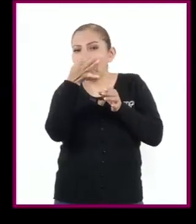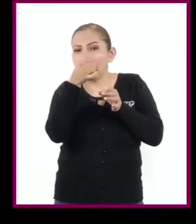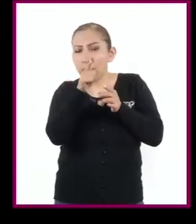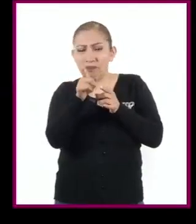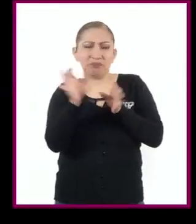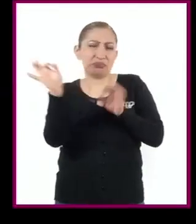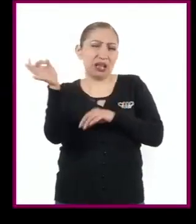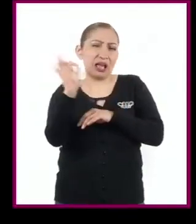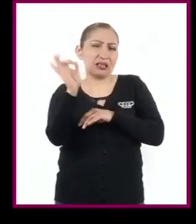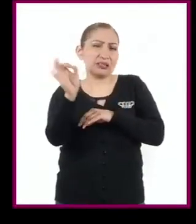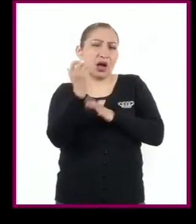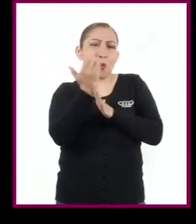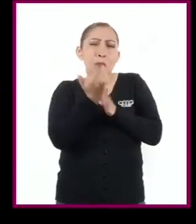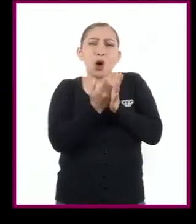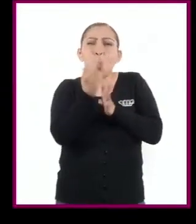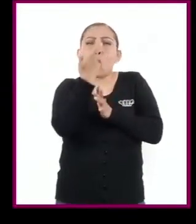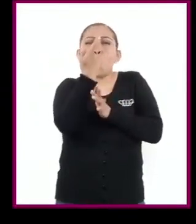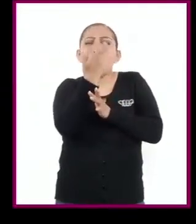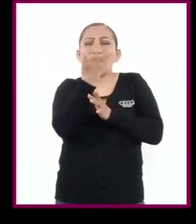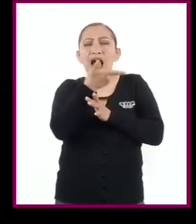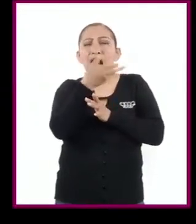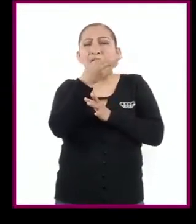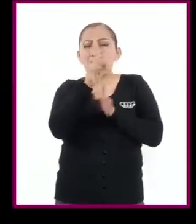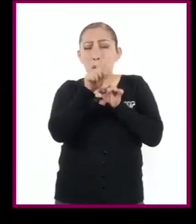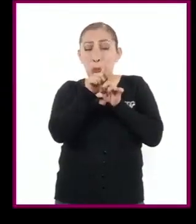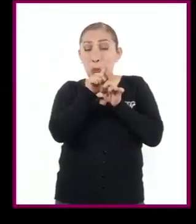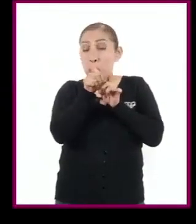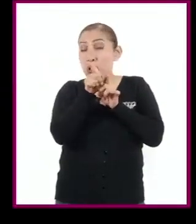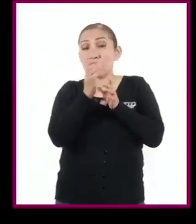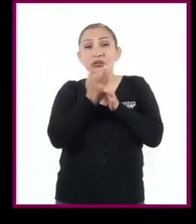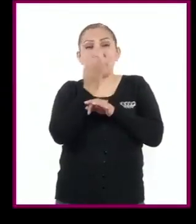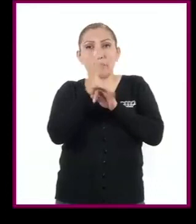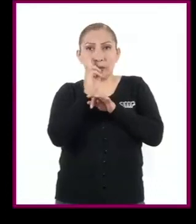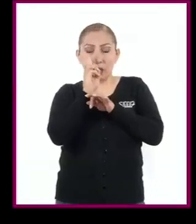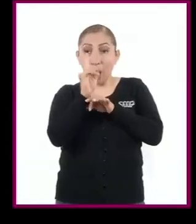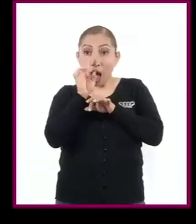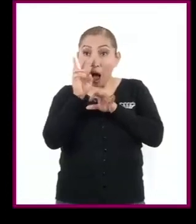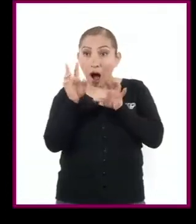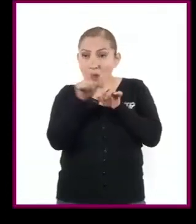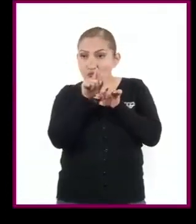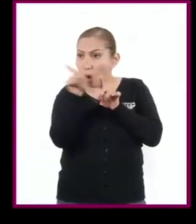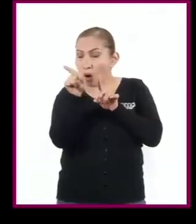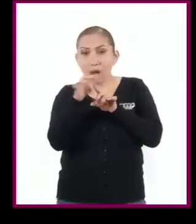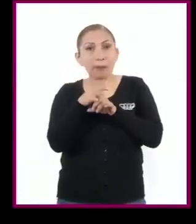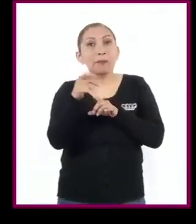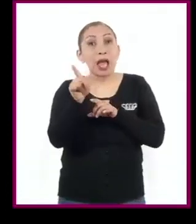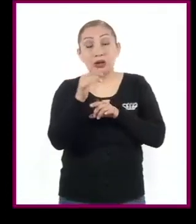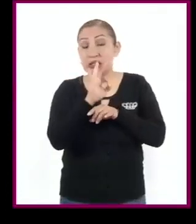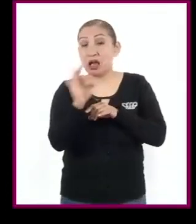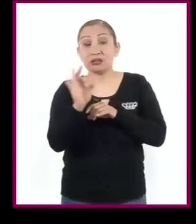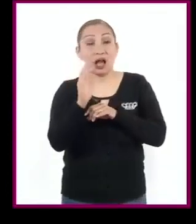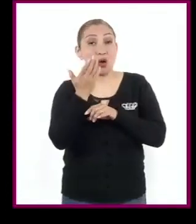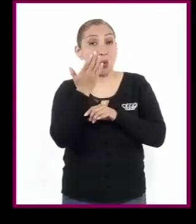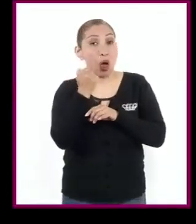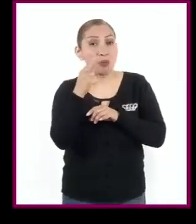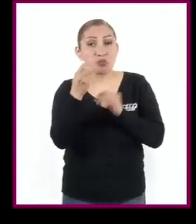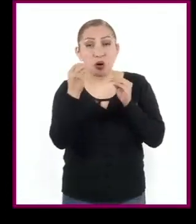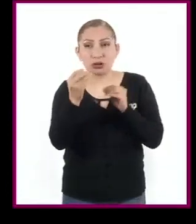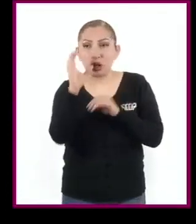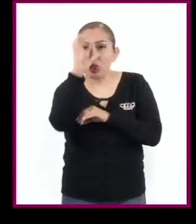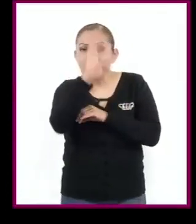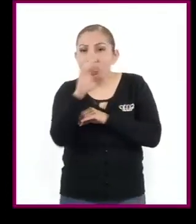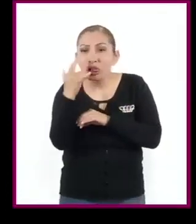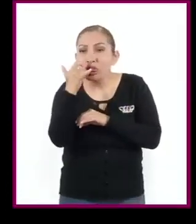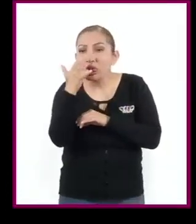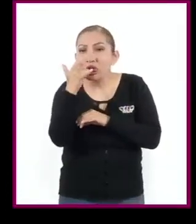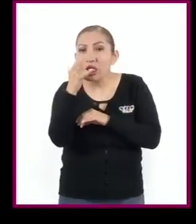a lo mejor menos de 1 grado, lo suficiente para poder verlas. Pero si él no hubiera tenido tanta